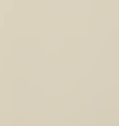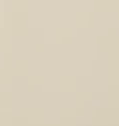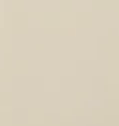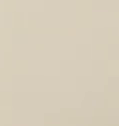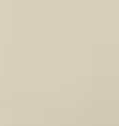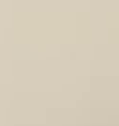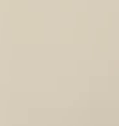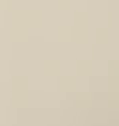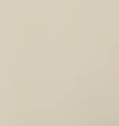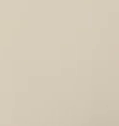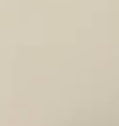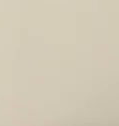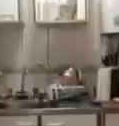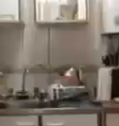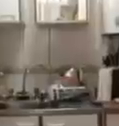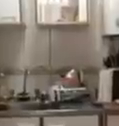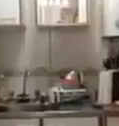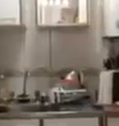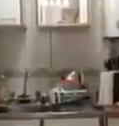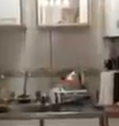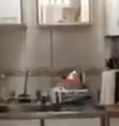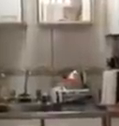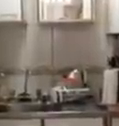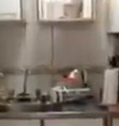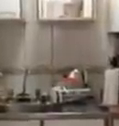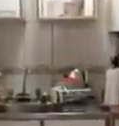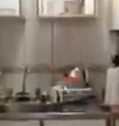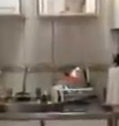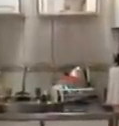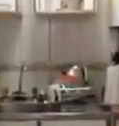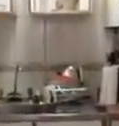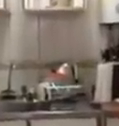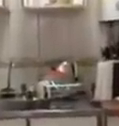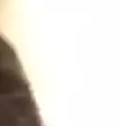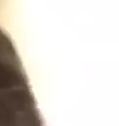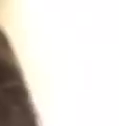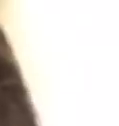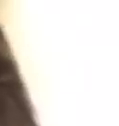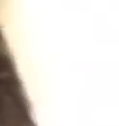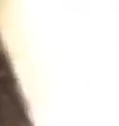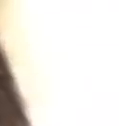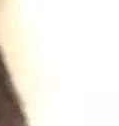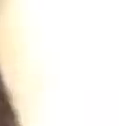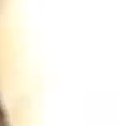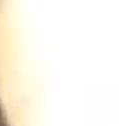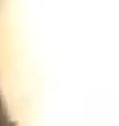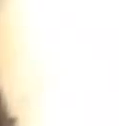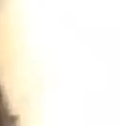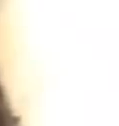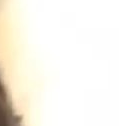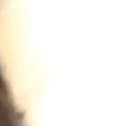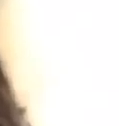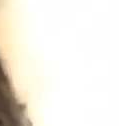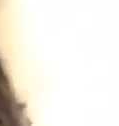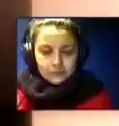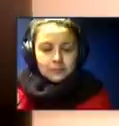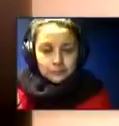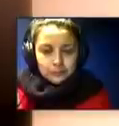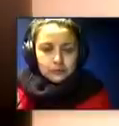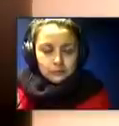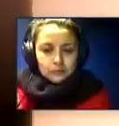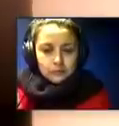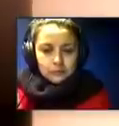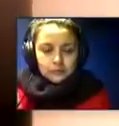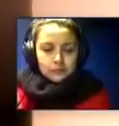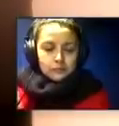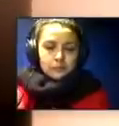contra la mujer la transversalidad del movimiento clara no pertenece a un estrato social ni a un grupo generacional para